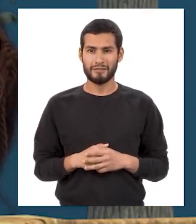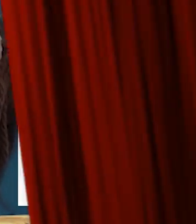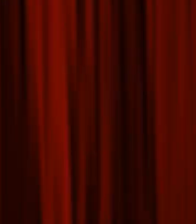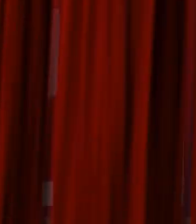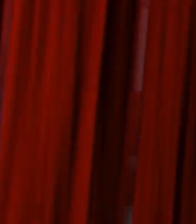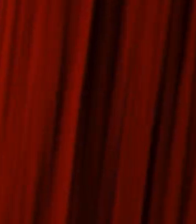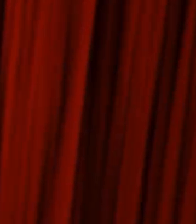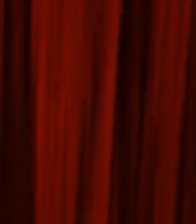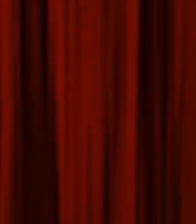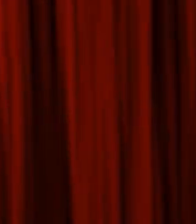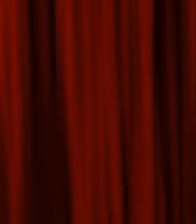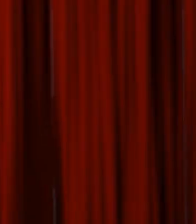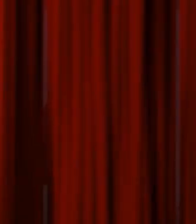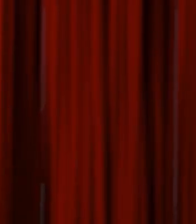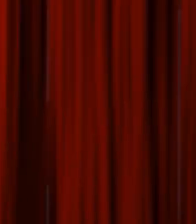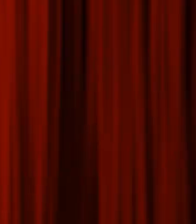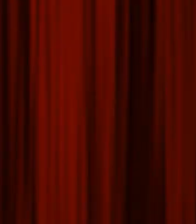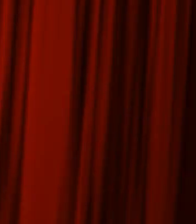volando!